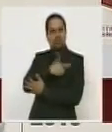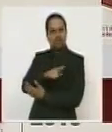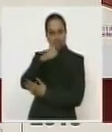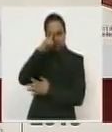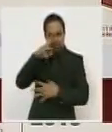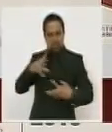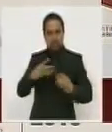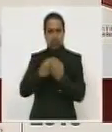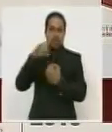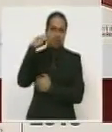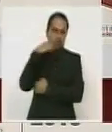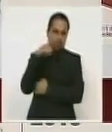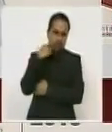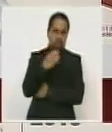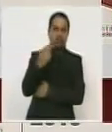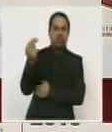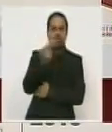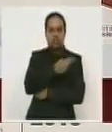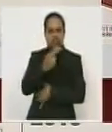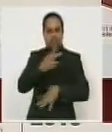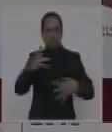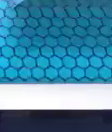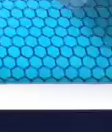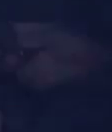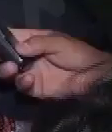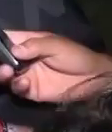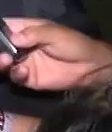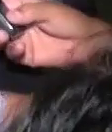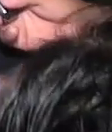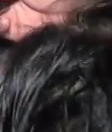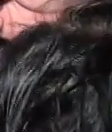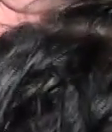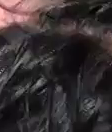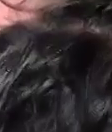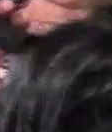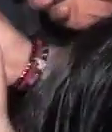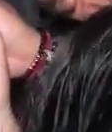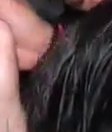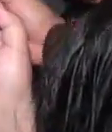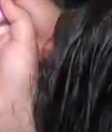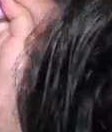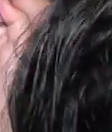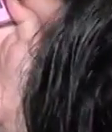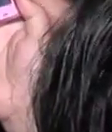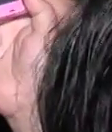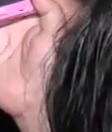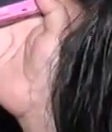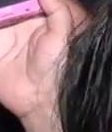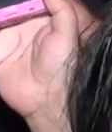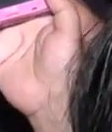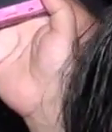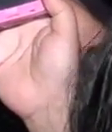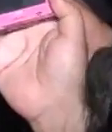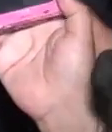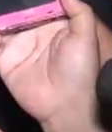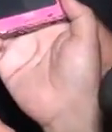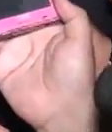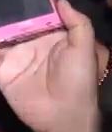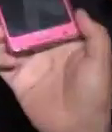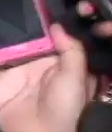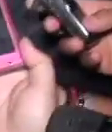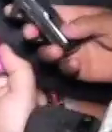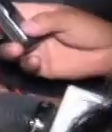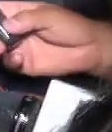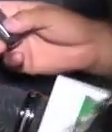pueden terminar con los y cambiar agua jaca cuáles son las propuestas que tienen los candidatos para